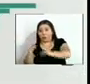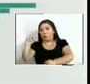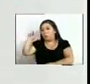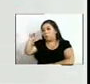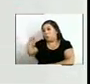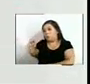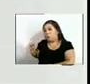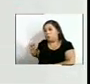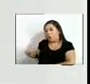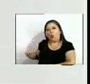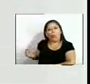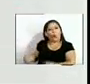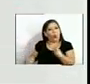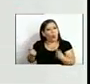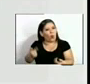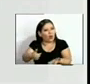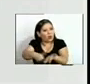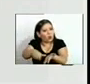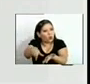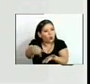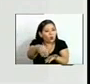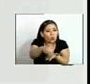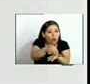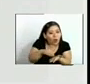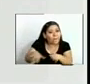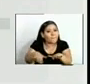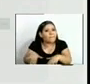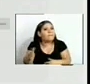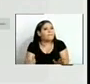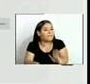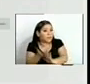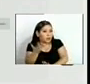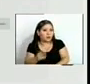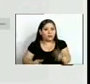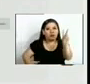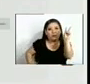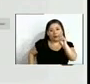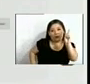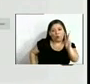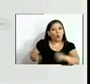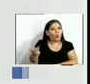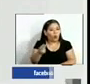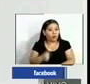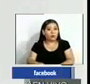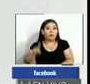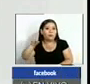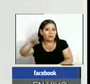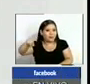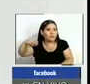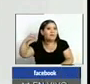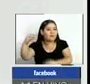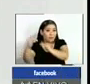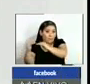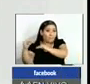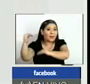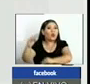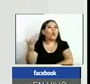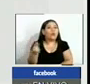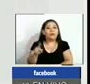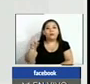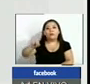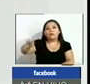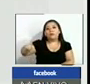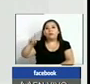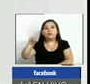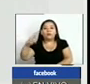los municipios que tienen más casos. Ahí tenemos San Salvador con más de 1,000 casos, son